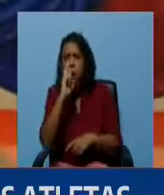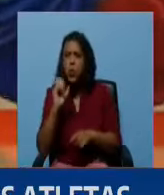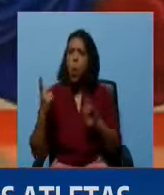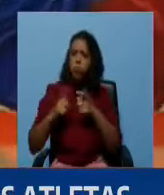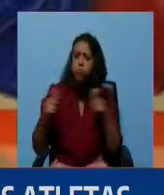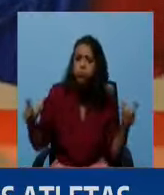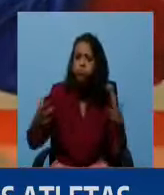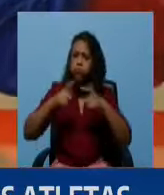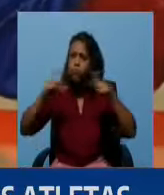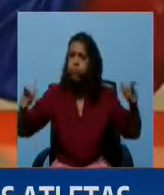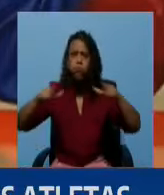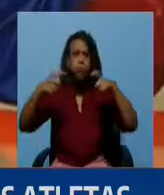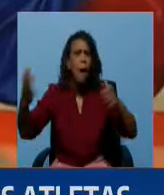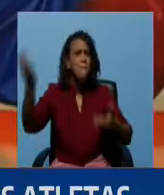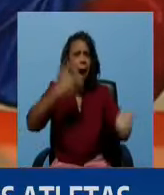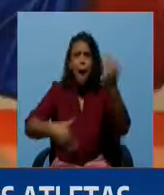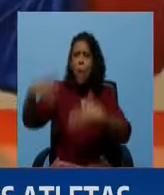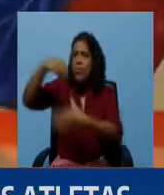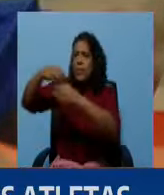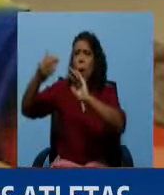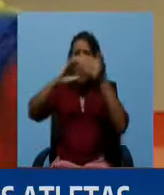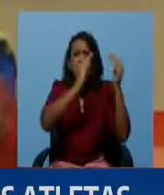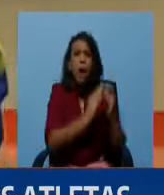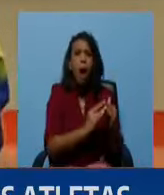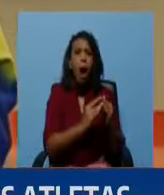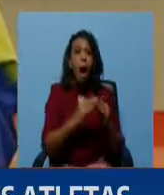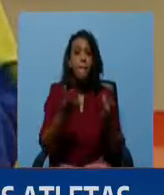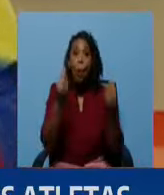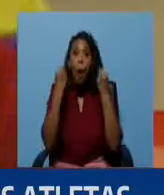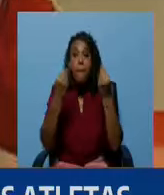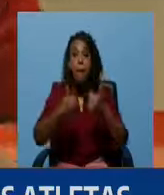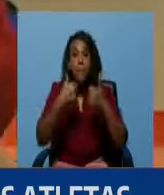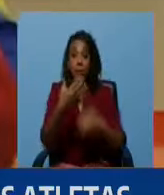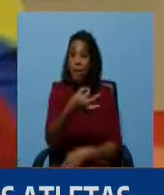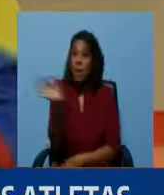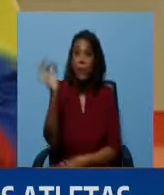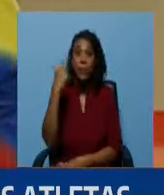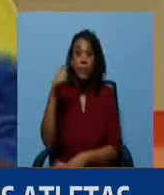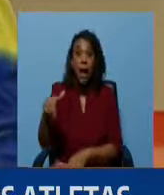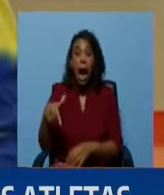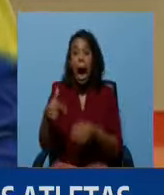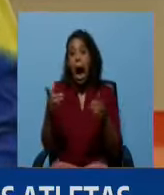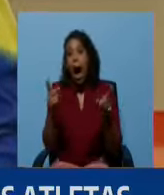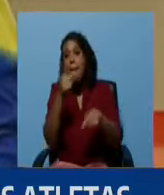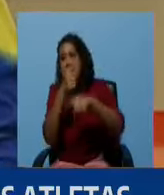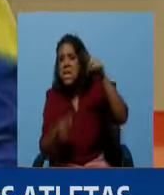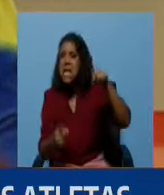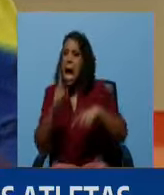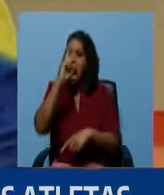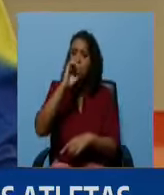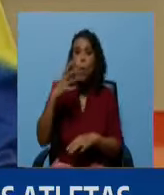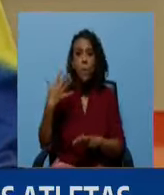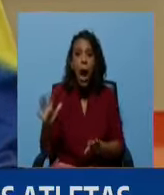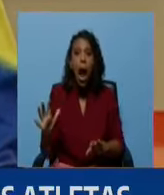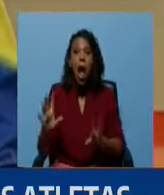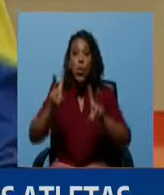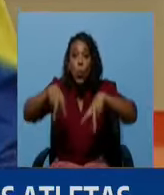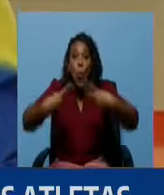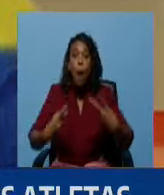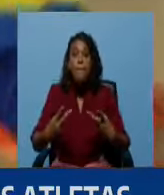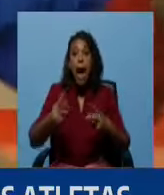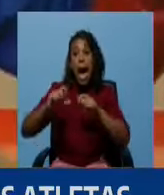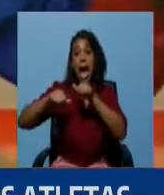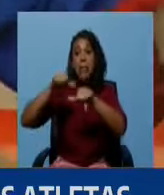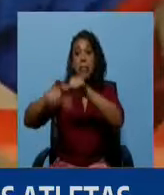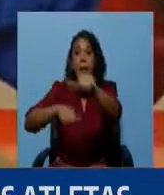del deporte venezolano con la mayor calidad posible. Y a mediano plazo ir pensando en la nueva generación